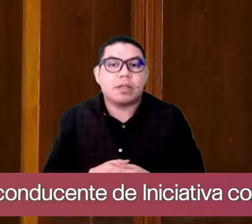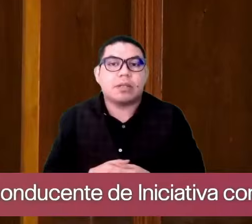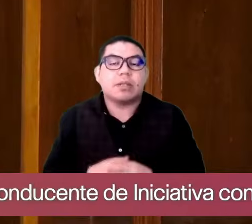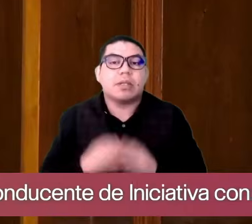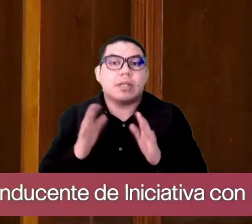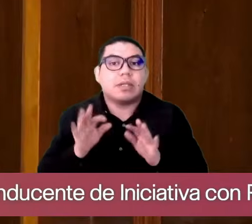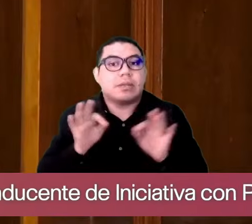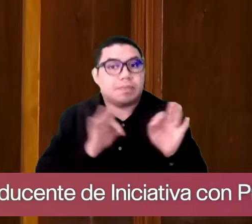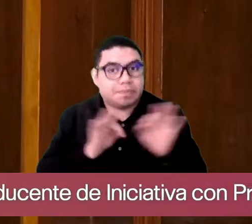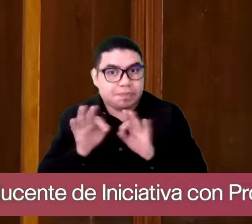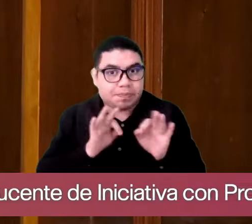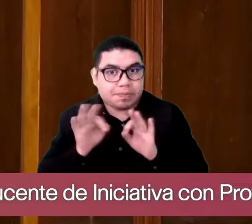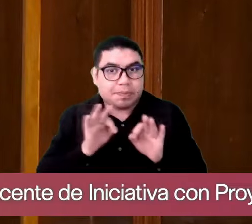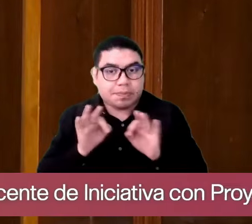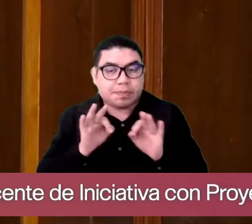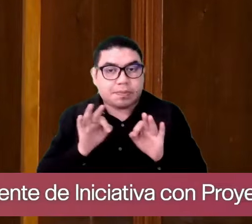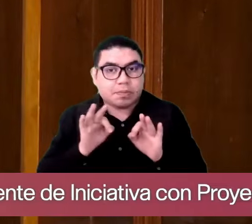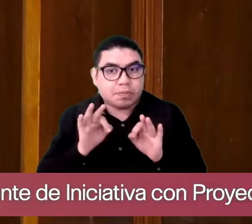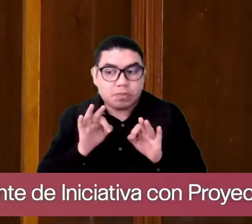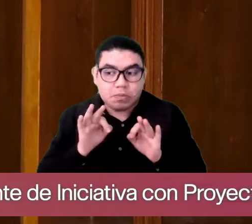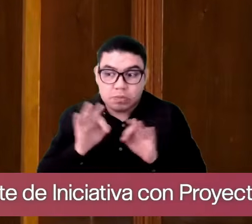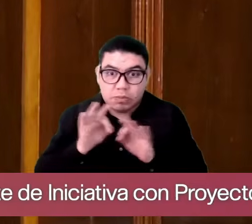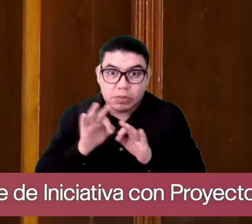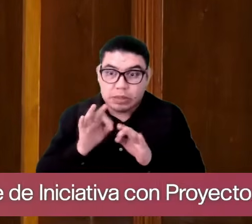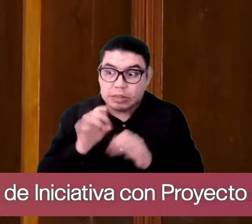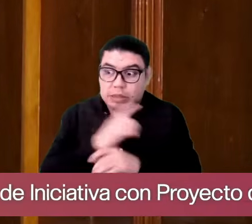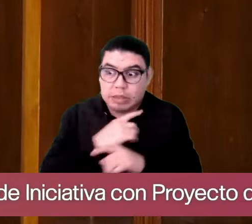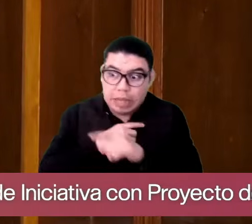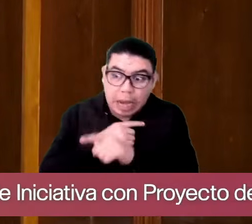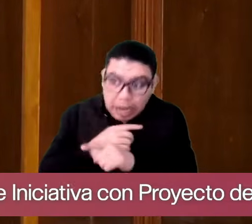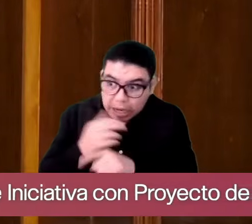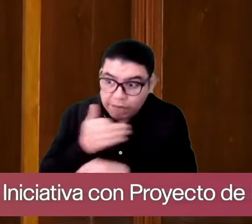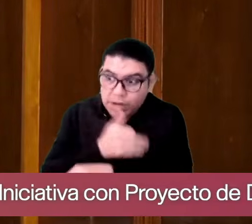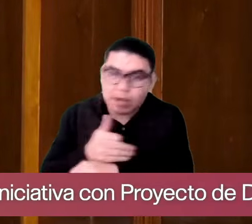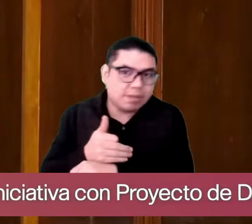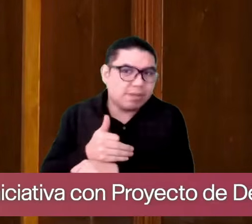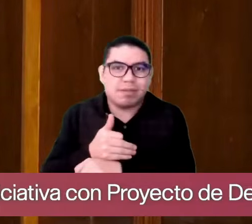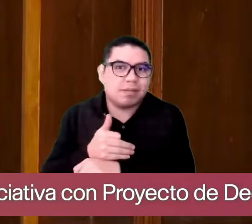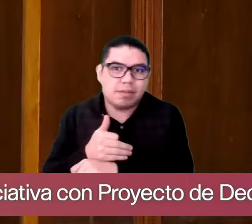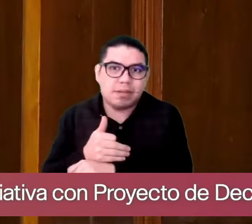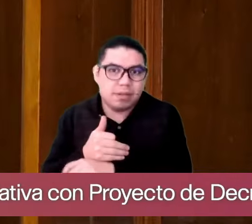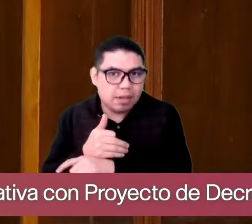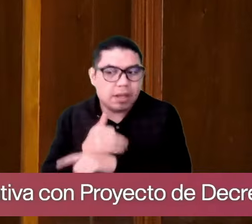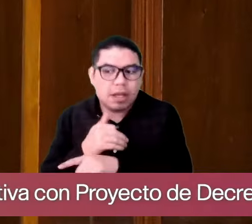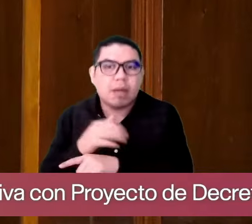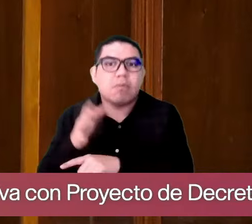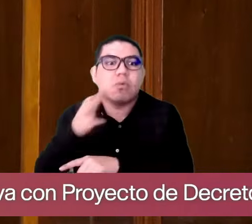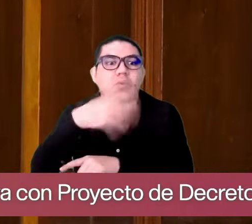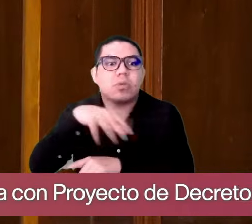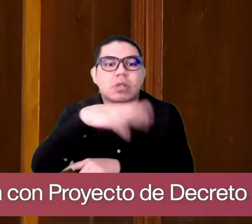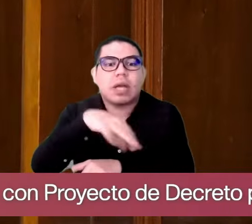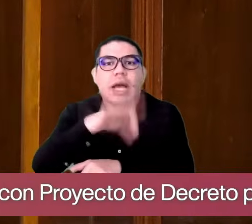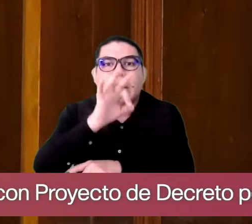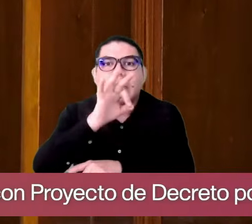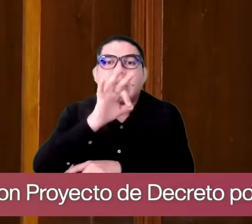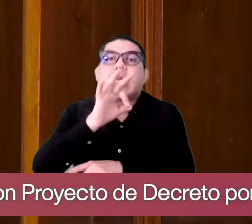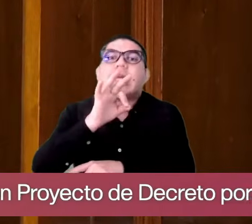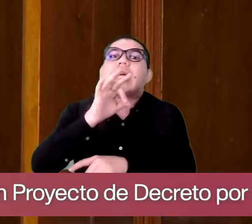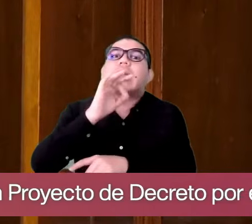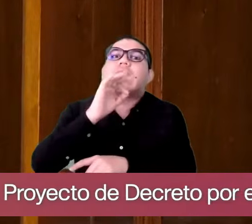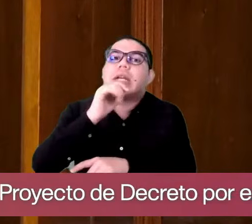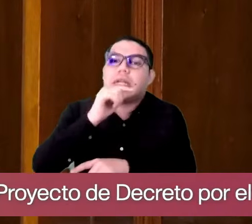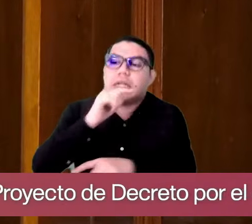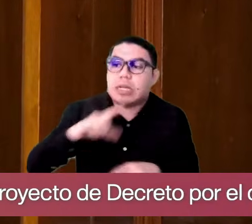de recaer en una familia. Buscar a quienes el Estado